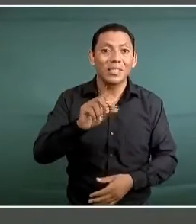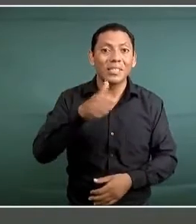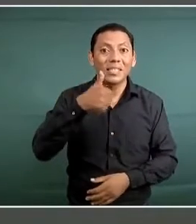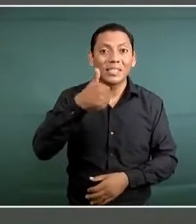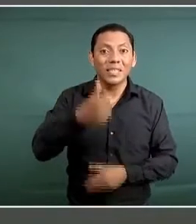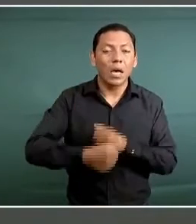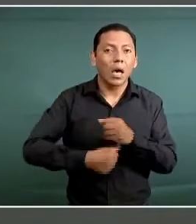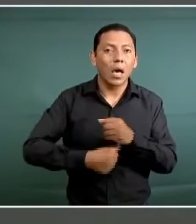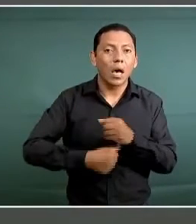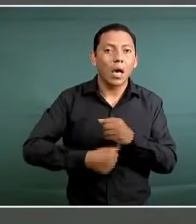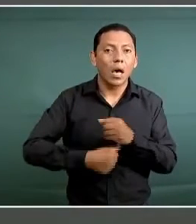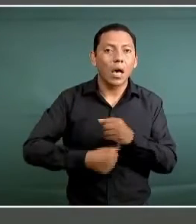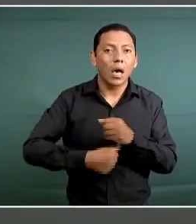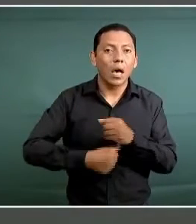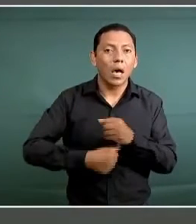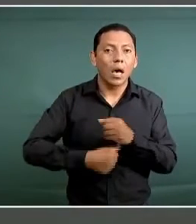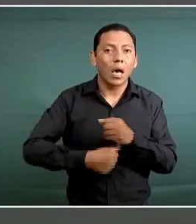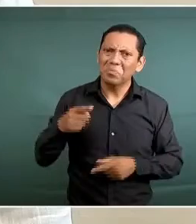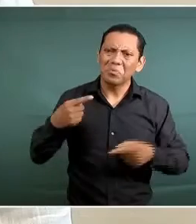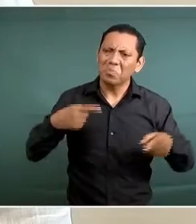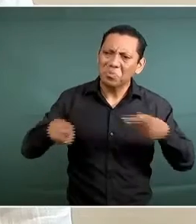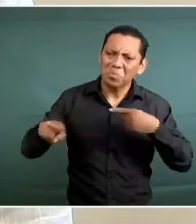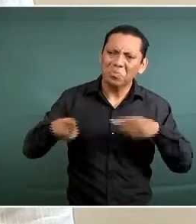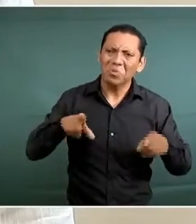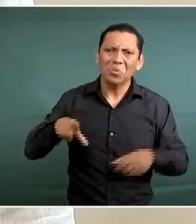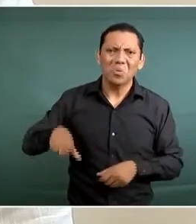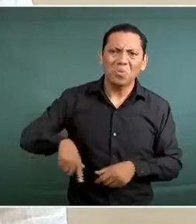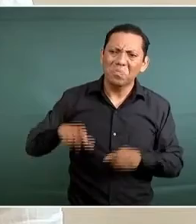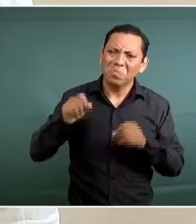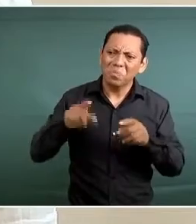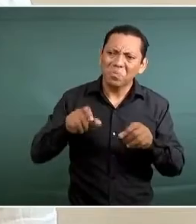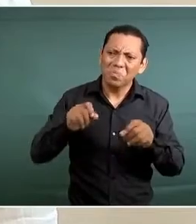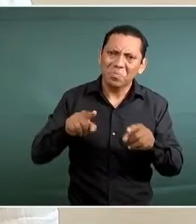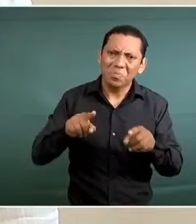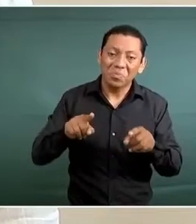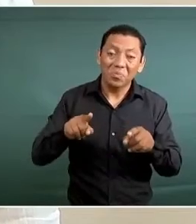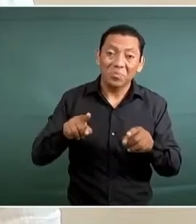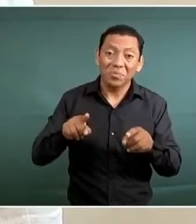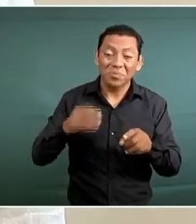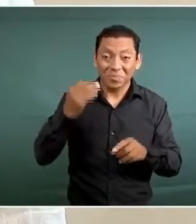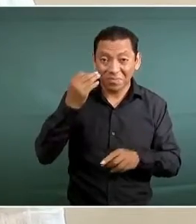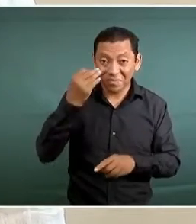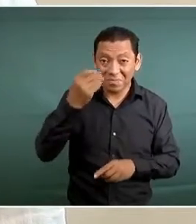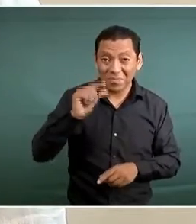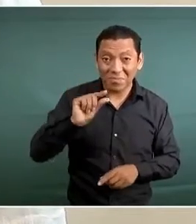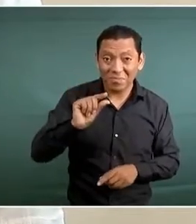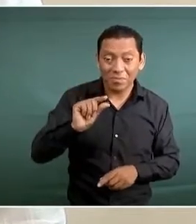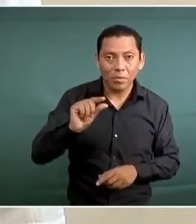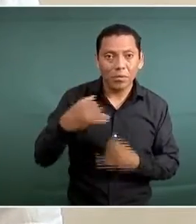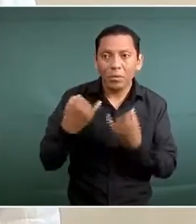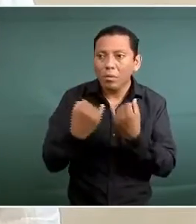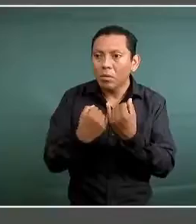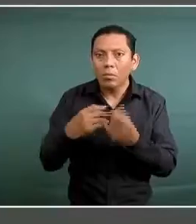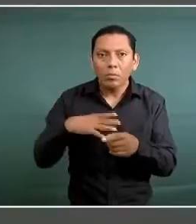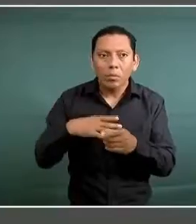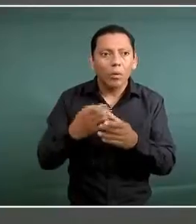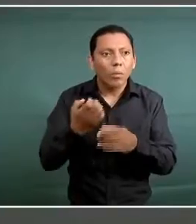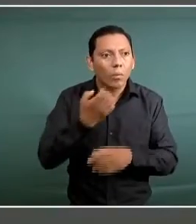entonces no es poco tiempo crearon hasta escuelas